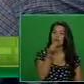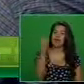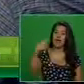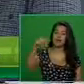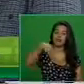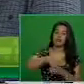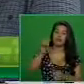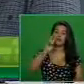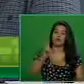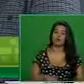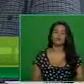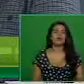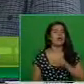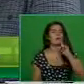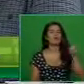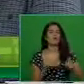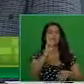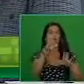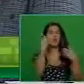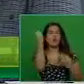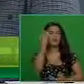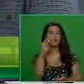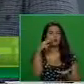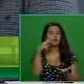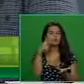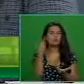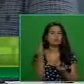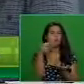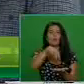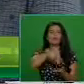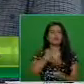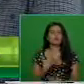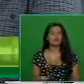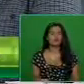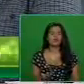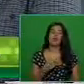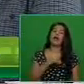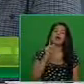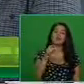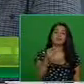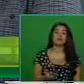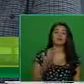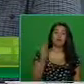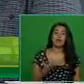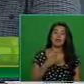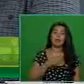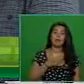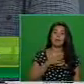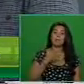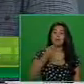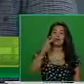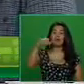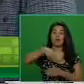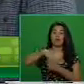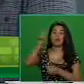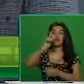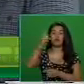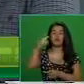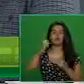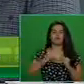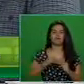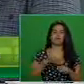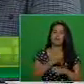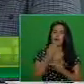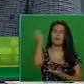¿Y Venezuela en este caso, cuál es la posición de Venezuela? Allí juega un papel importante la posición política que Venezuela siempre ha